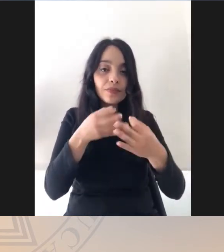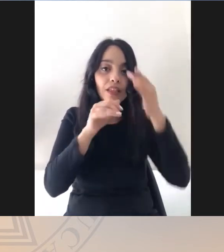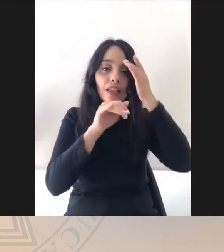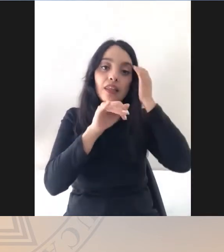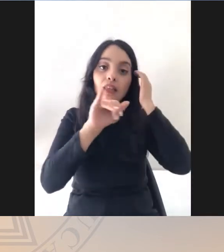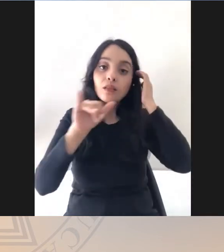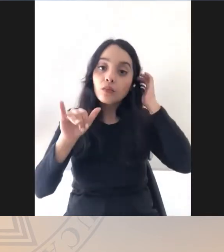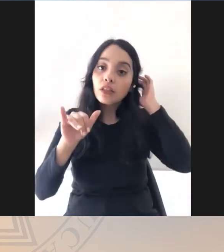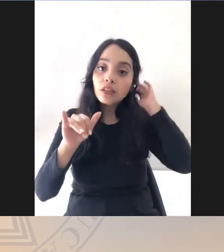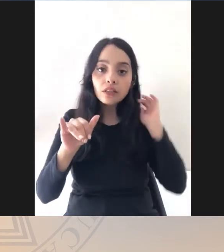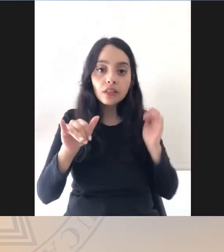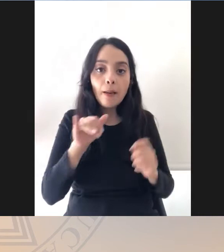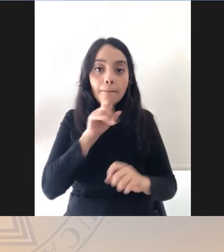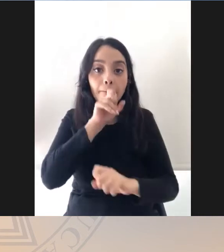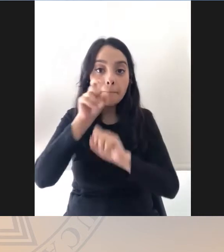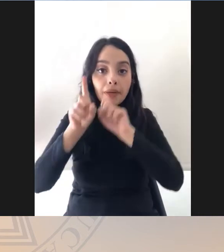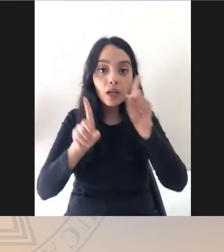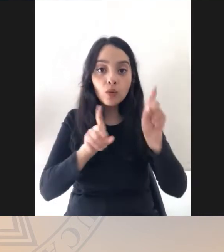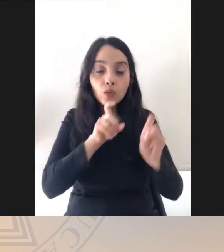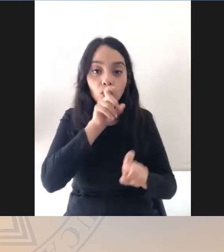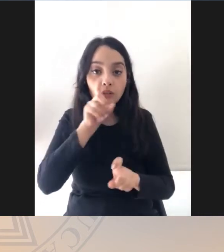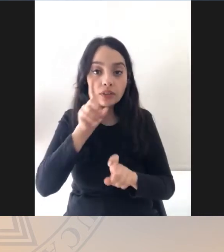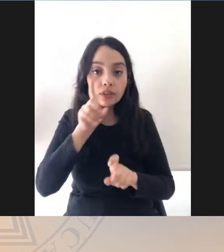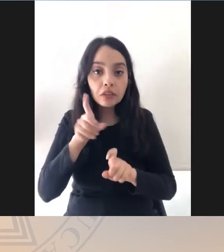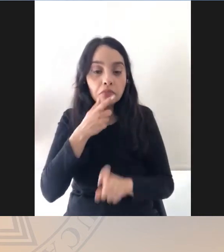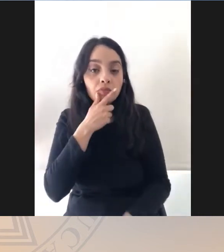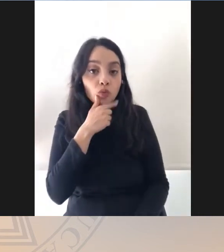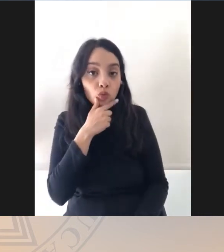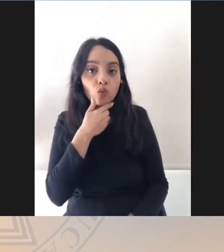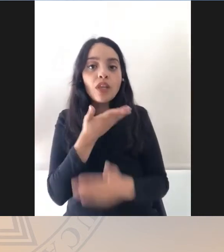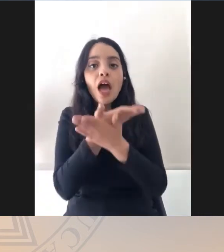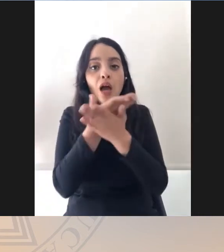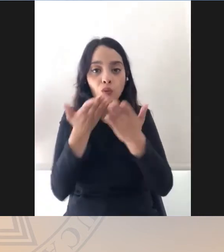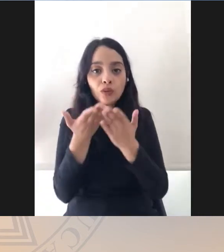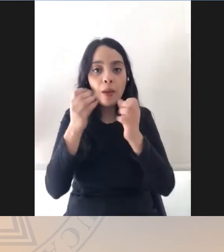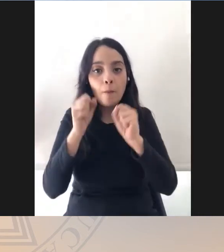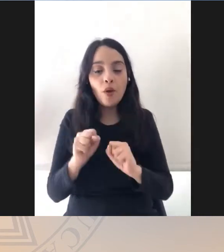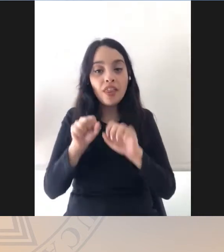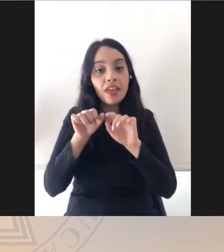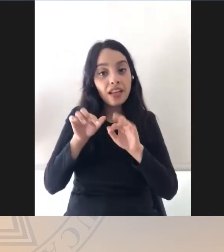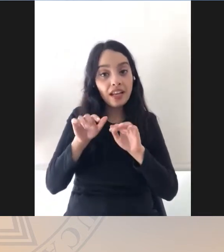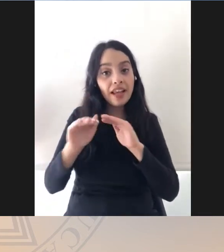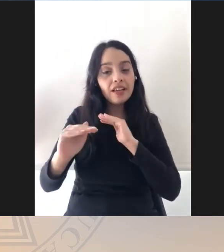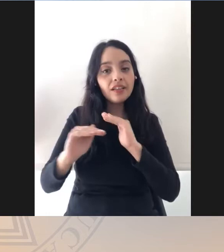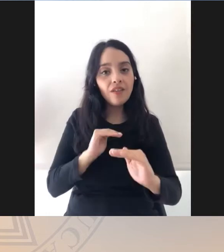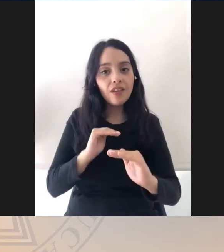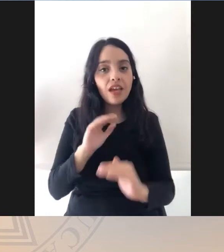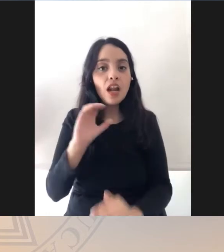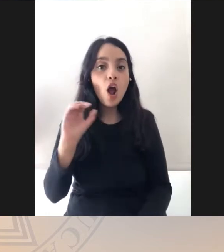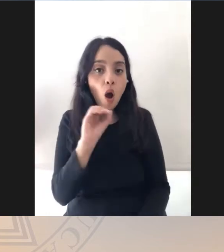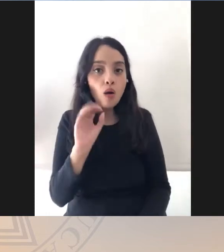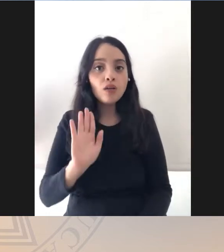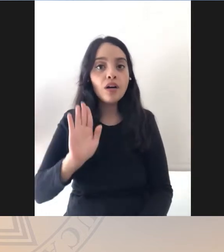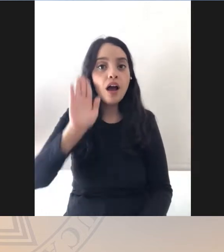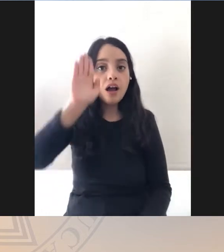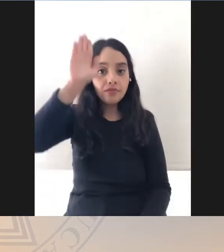viene una ronda de preguntas, las cuales ustedes pueden escribir en el chat o bien levantar la mano